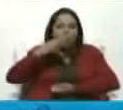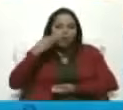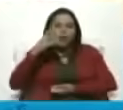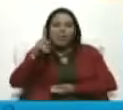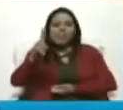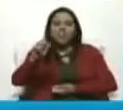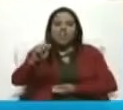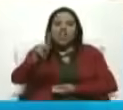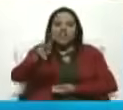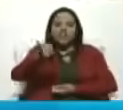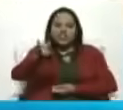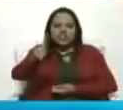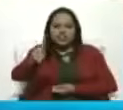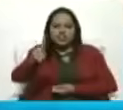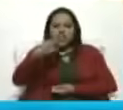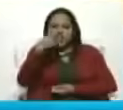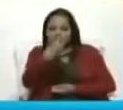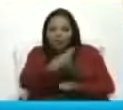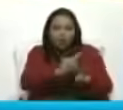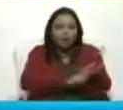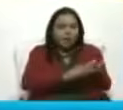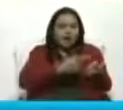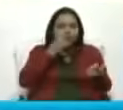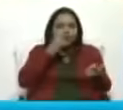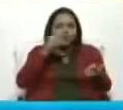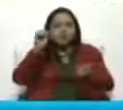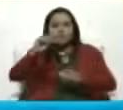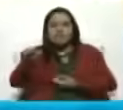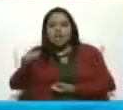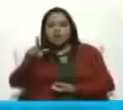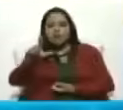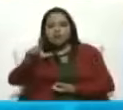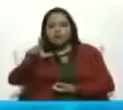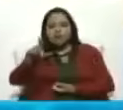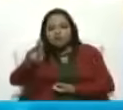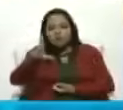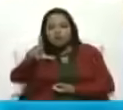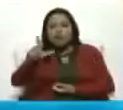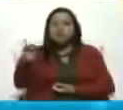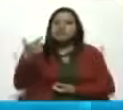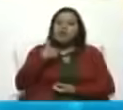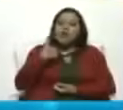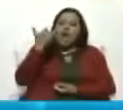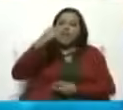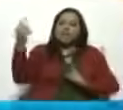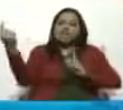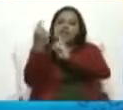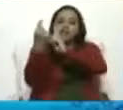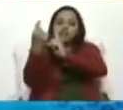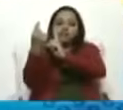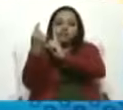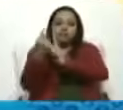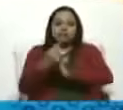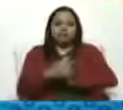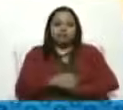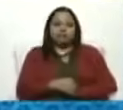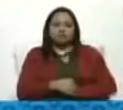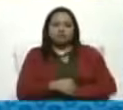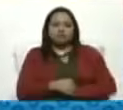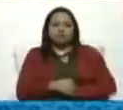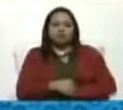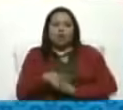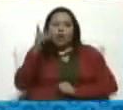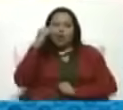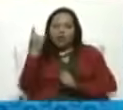y le dijo a su hermano Saúl, yo voy a enfrentar a